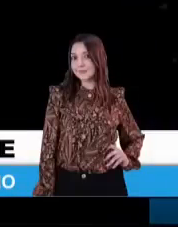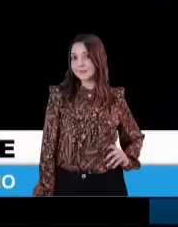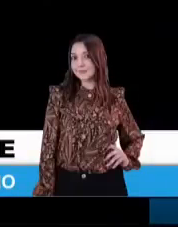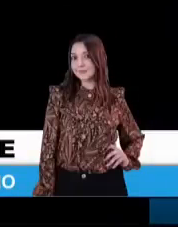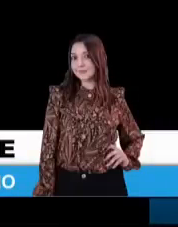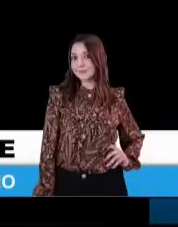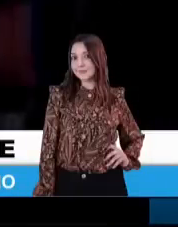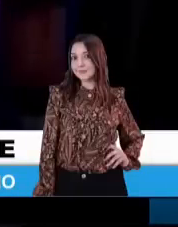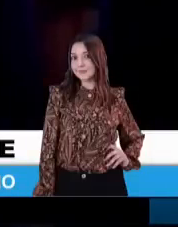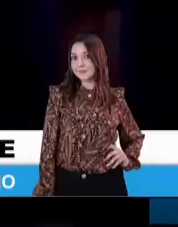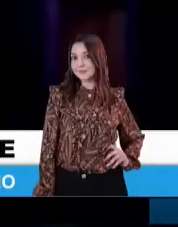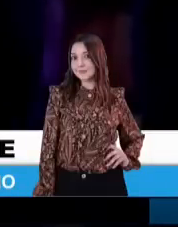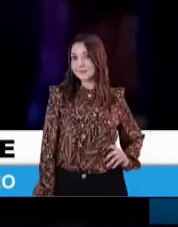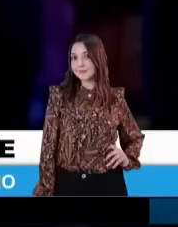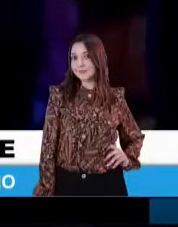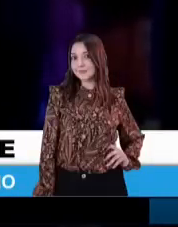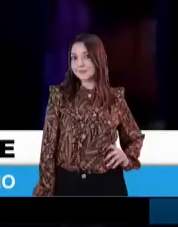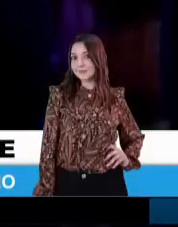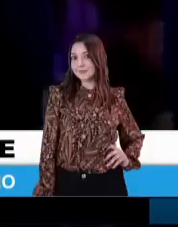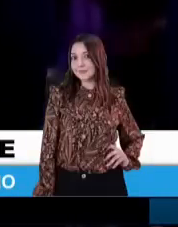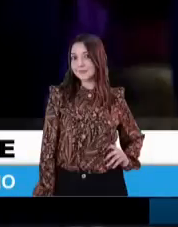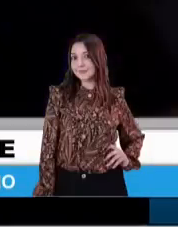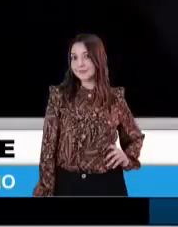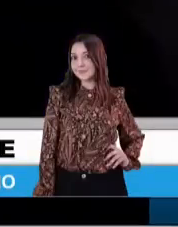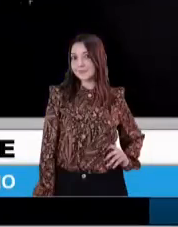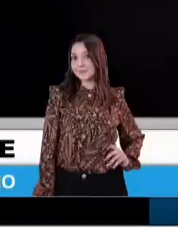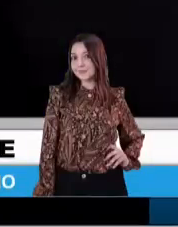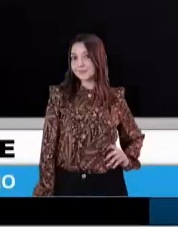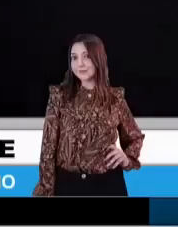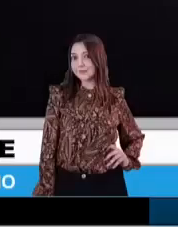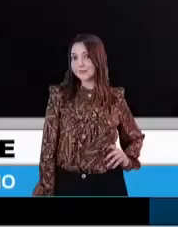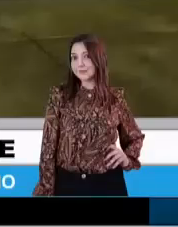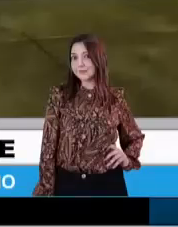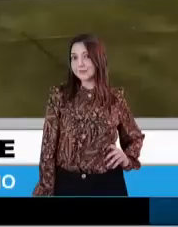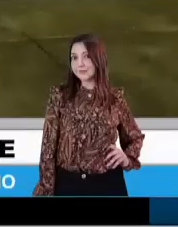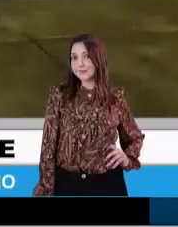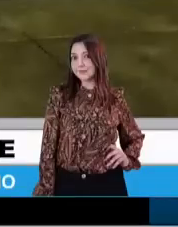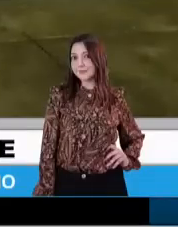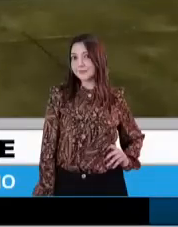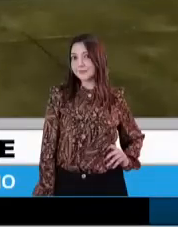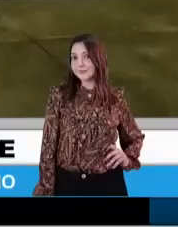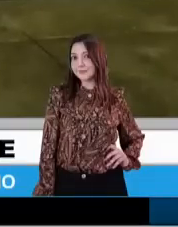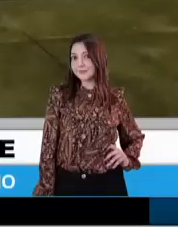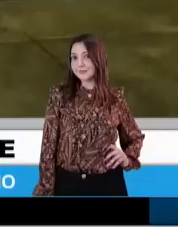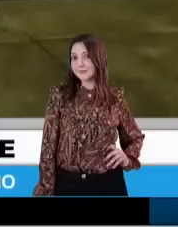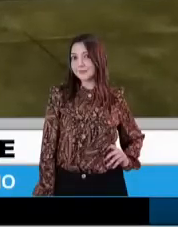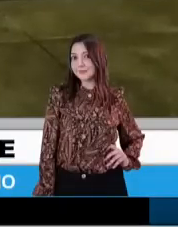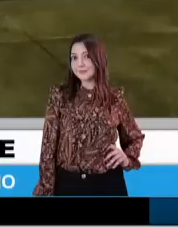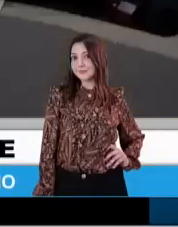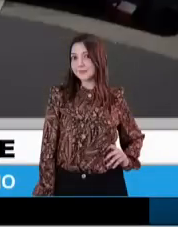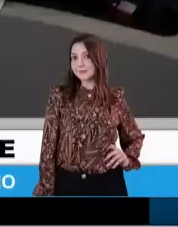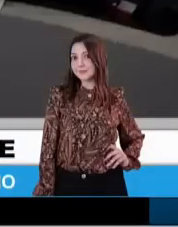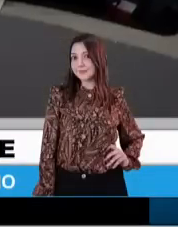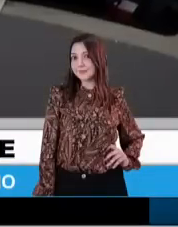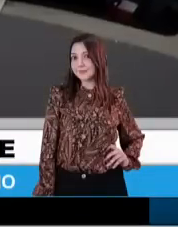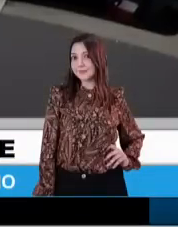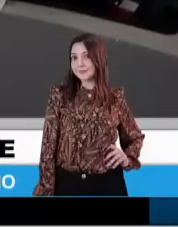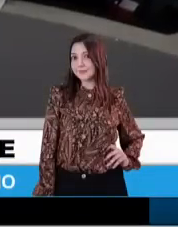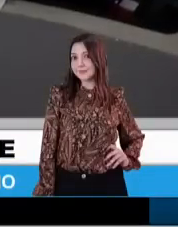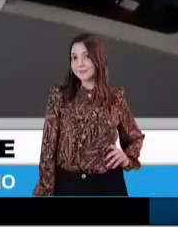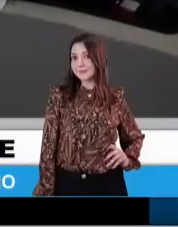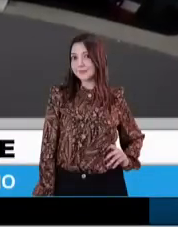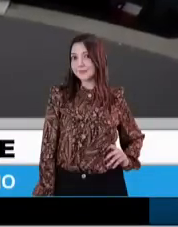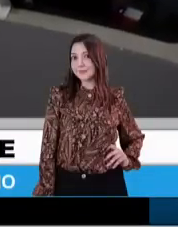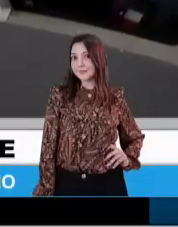a ver, hay varias cosas que hay que revisar, aparte de todo lo que ya hemos mencionado. Está el reperfilamiento de Brasil como el